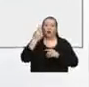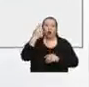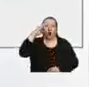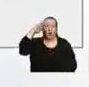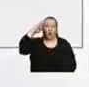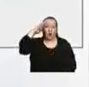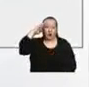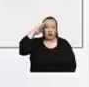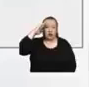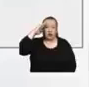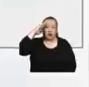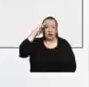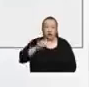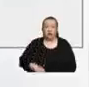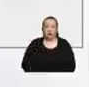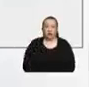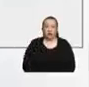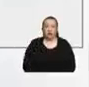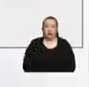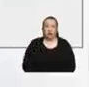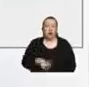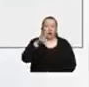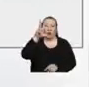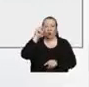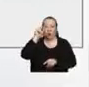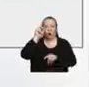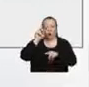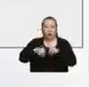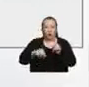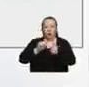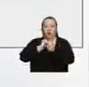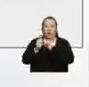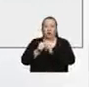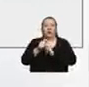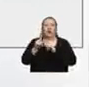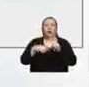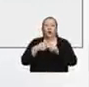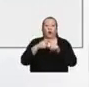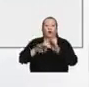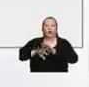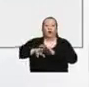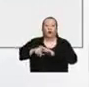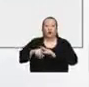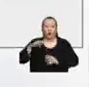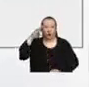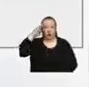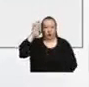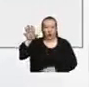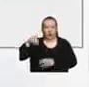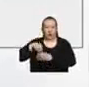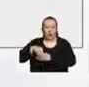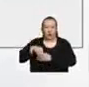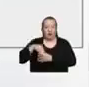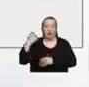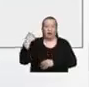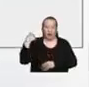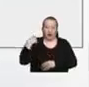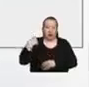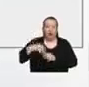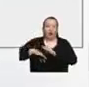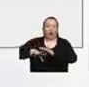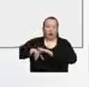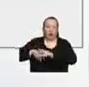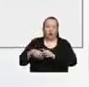tendai se engañó no pudo haber pasado lo que asocian a cárceles si no hubiese corrupción en la policía hay corrupción ahí hay